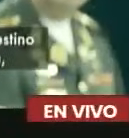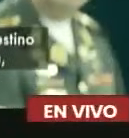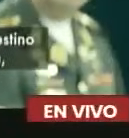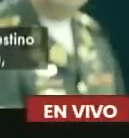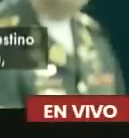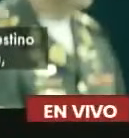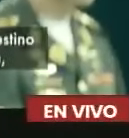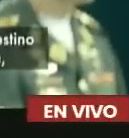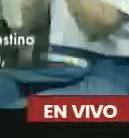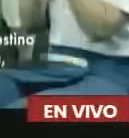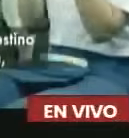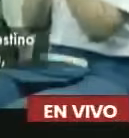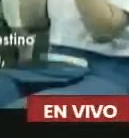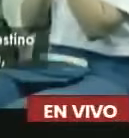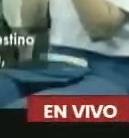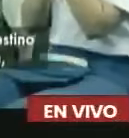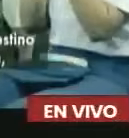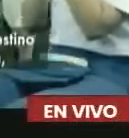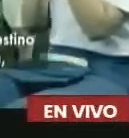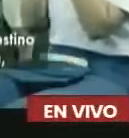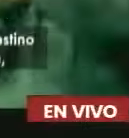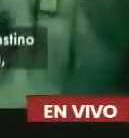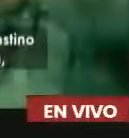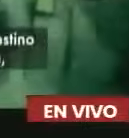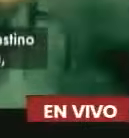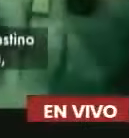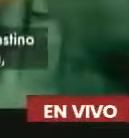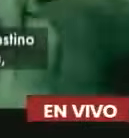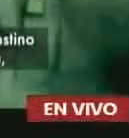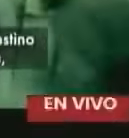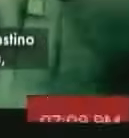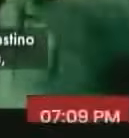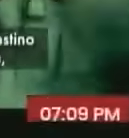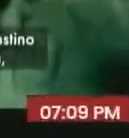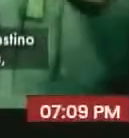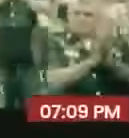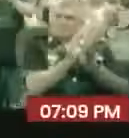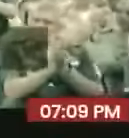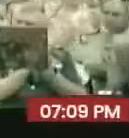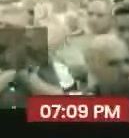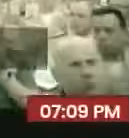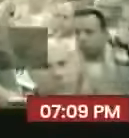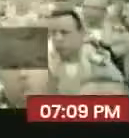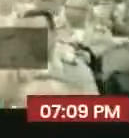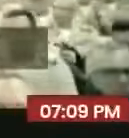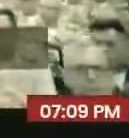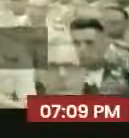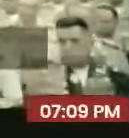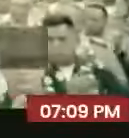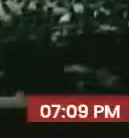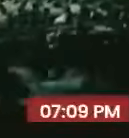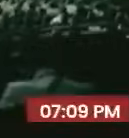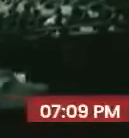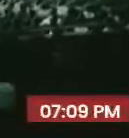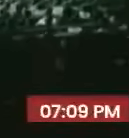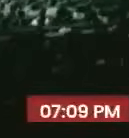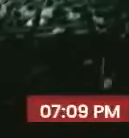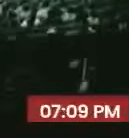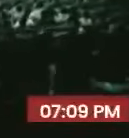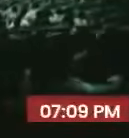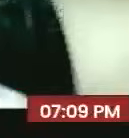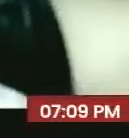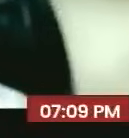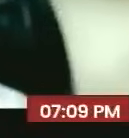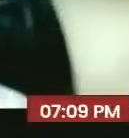que decidan, votando el destino de este conflicto histórico en defensa de nuestra patria, por primera vez en la historia de 150